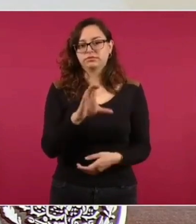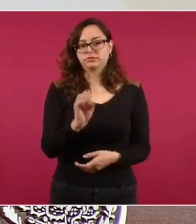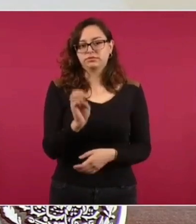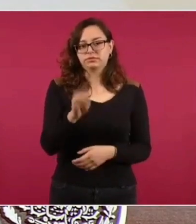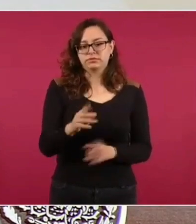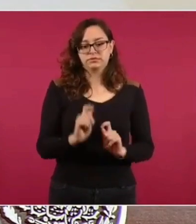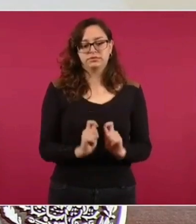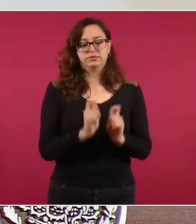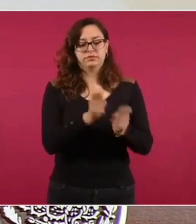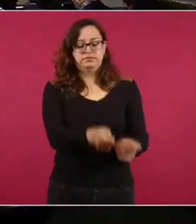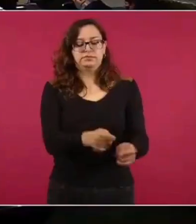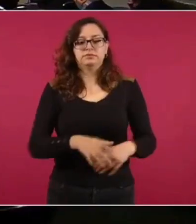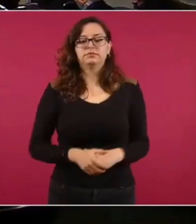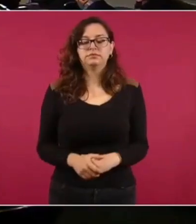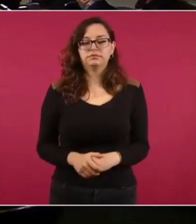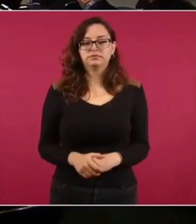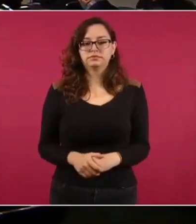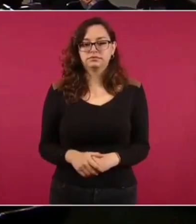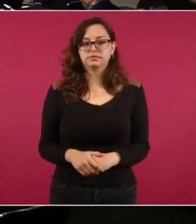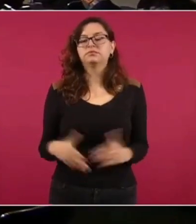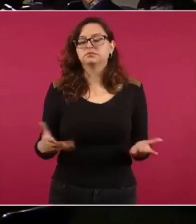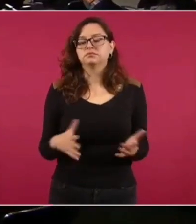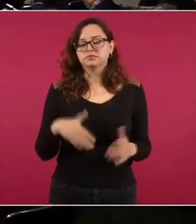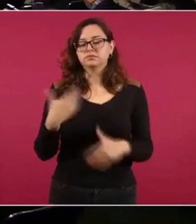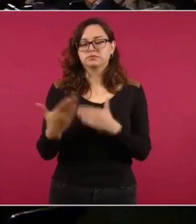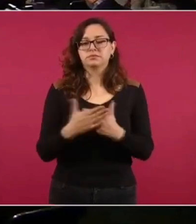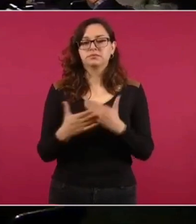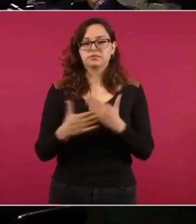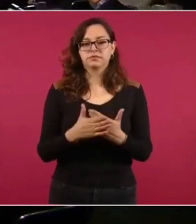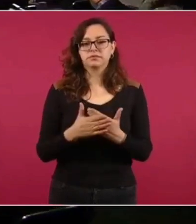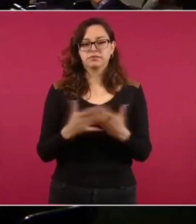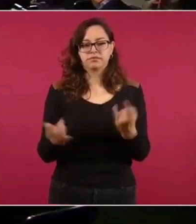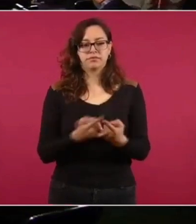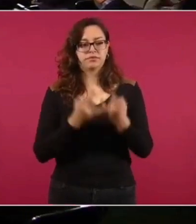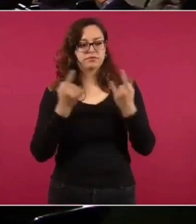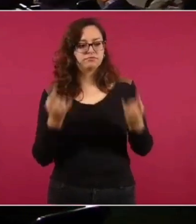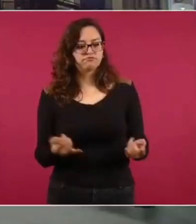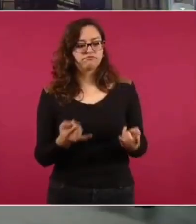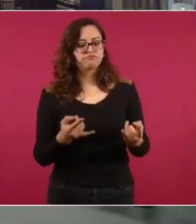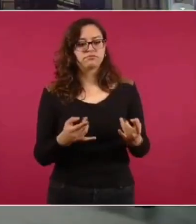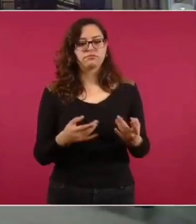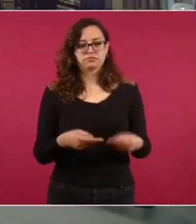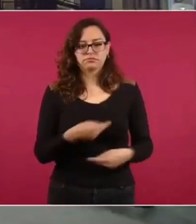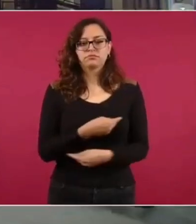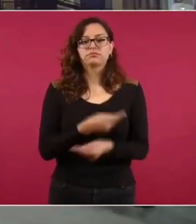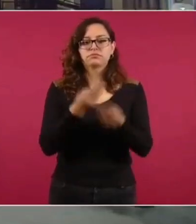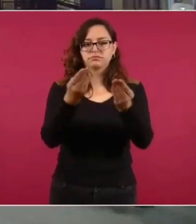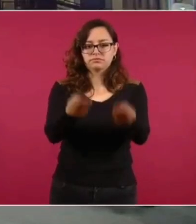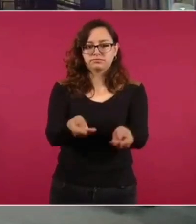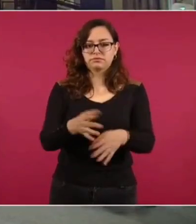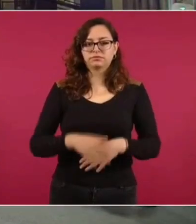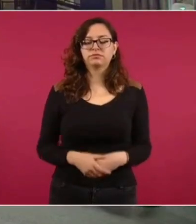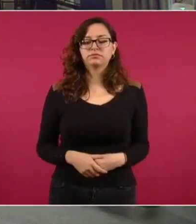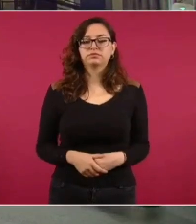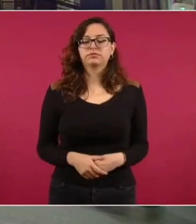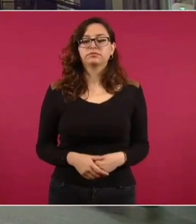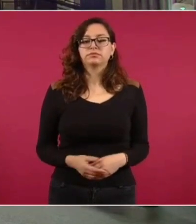su historia pública. Muy bien, pues adelante.